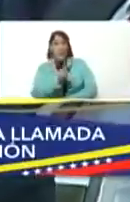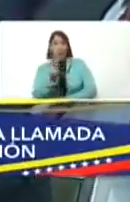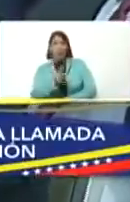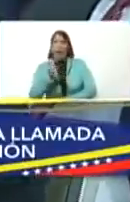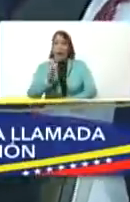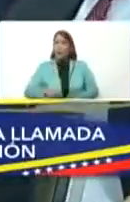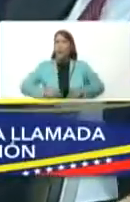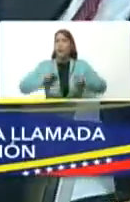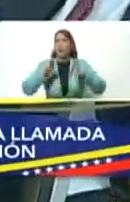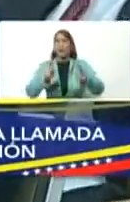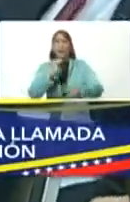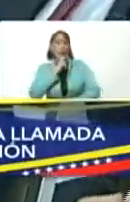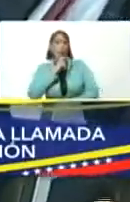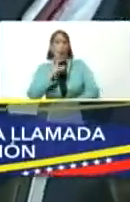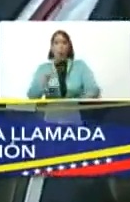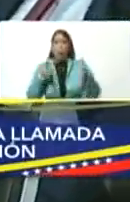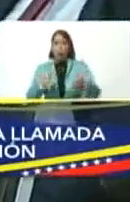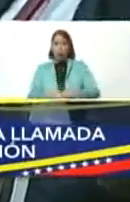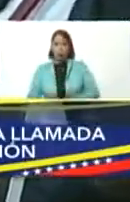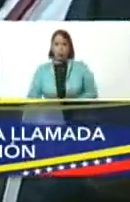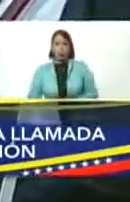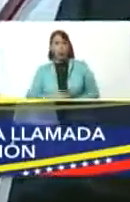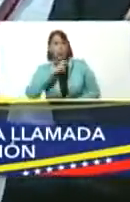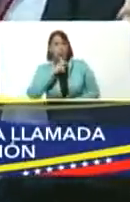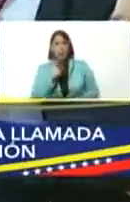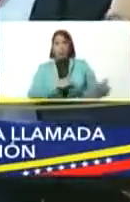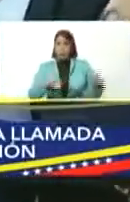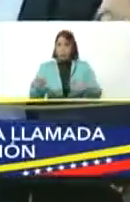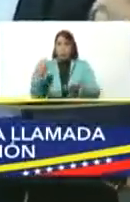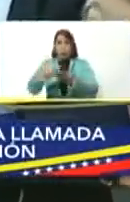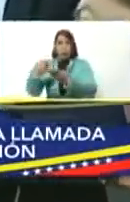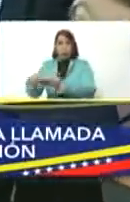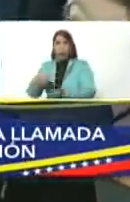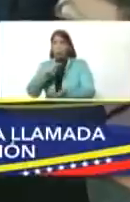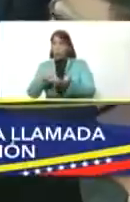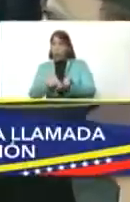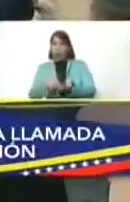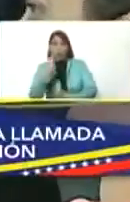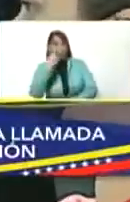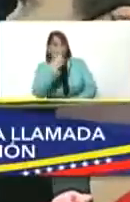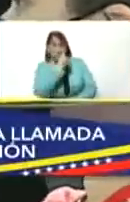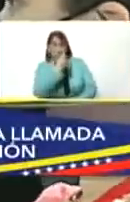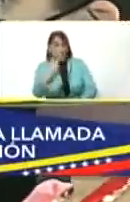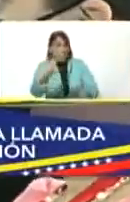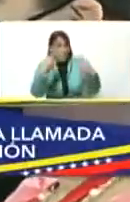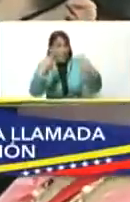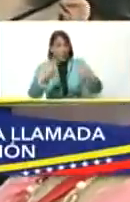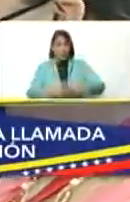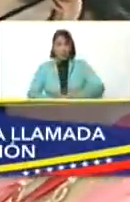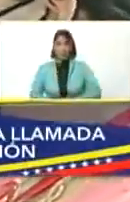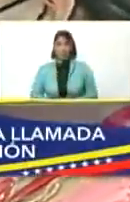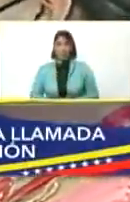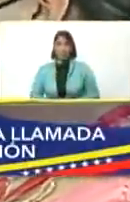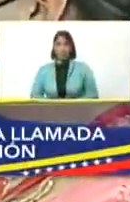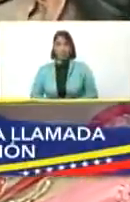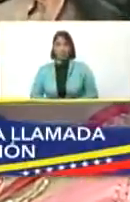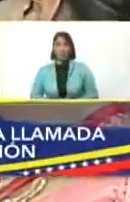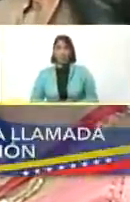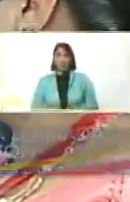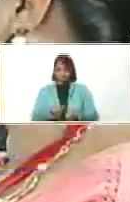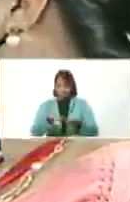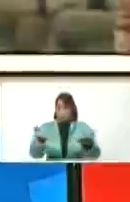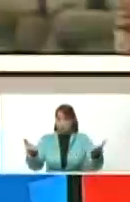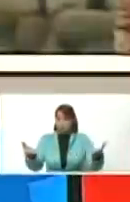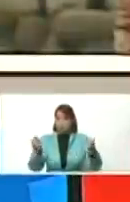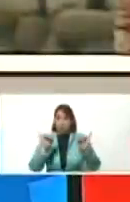la oportunidad de oro. Inversionistas nacionales, mírenme los ojos. Ahí está, en